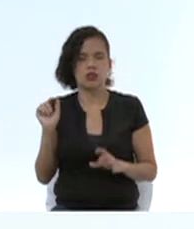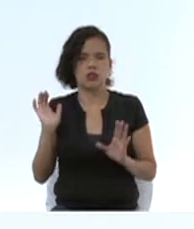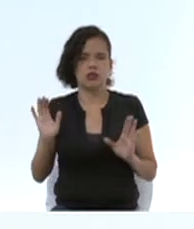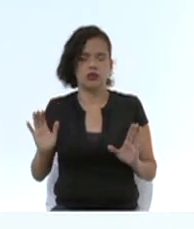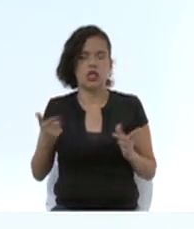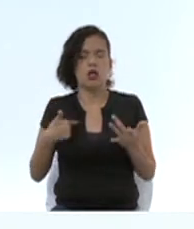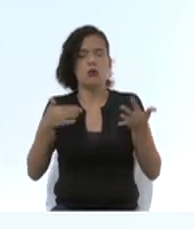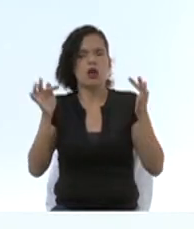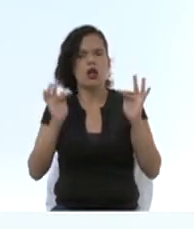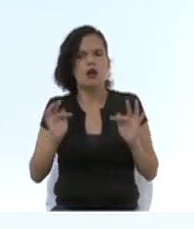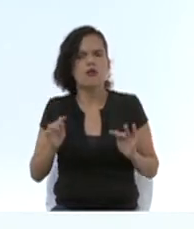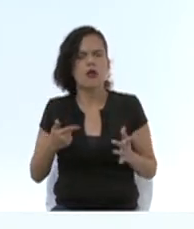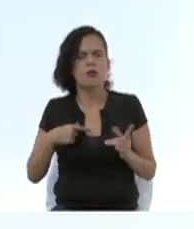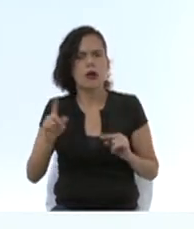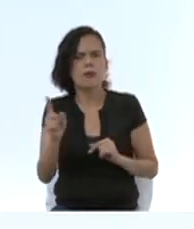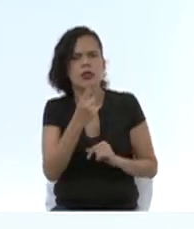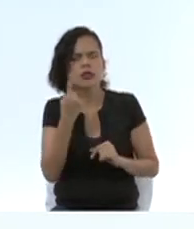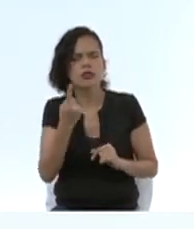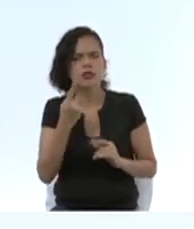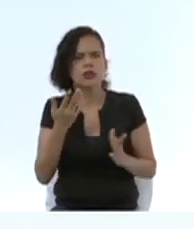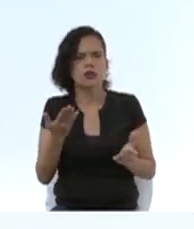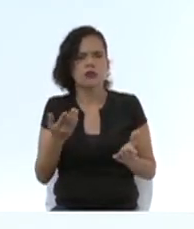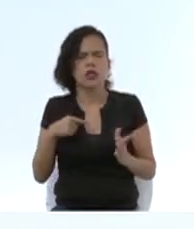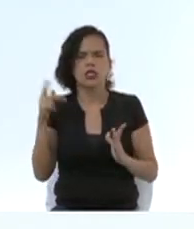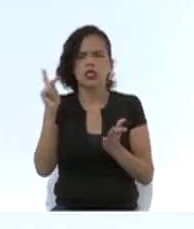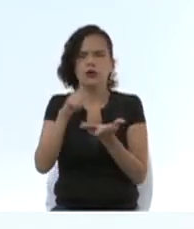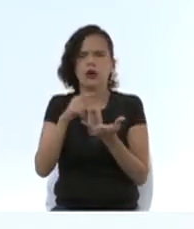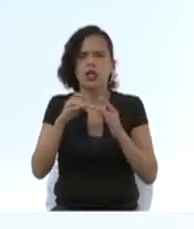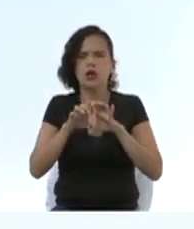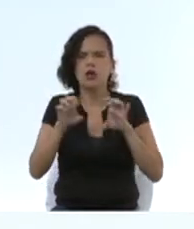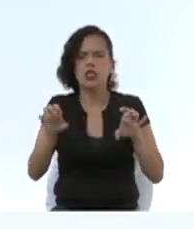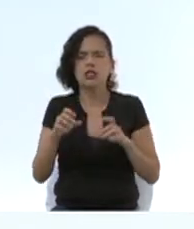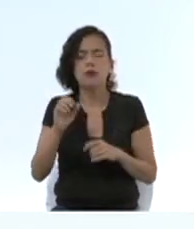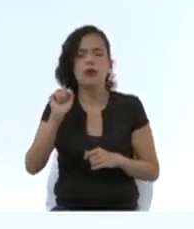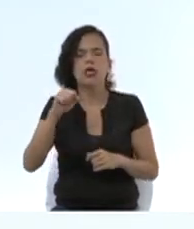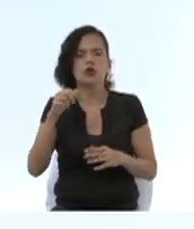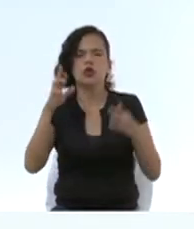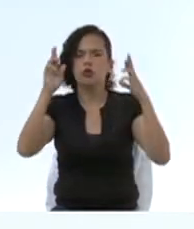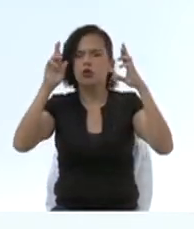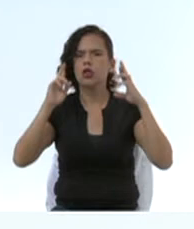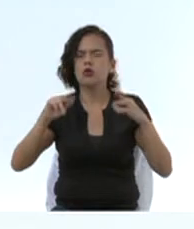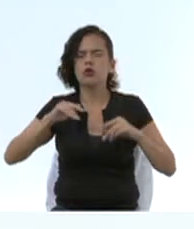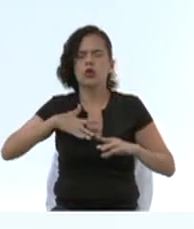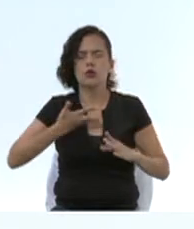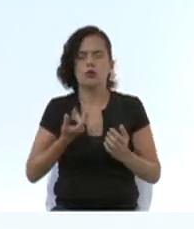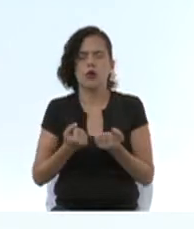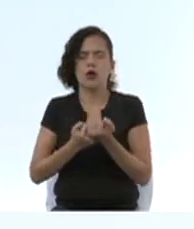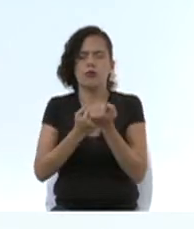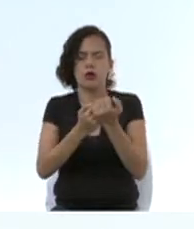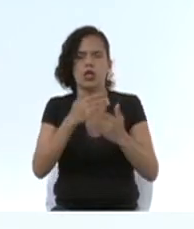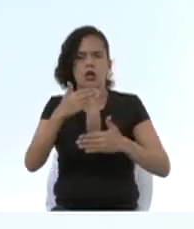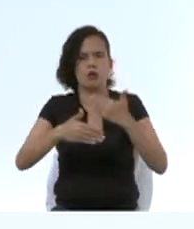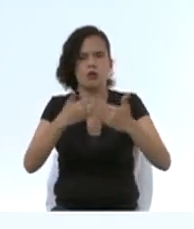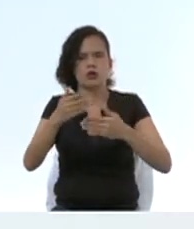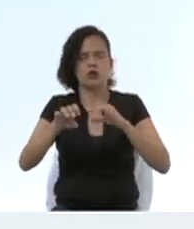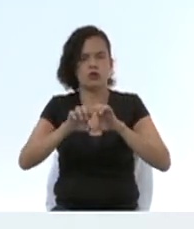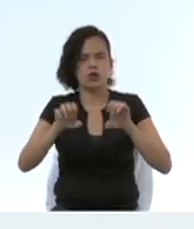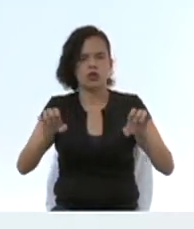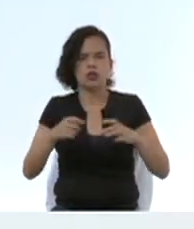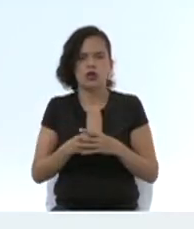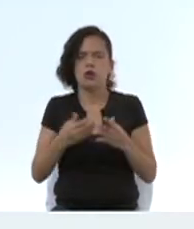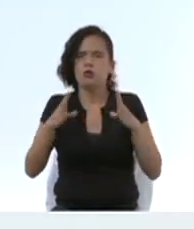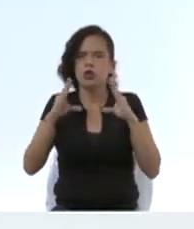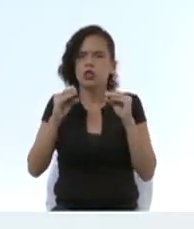la manera principal de llevar la educación, pero sí como un recurso que nos puede apoyar en los procesos educativos. Y como